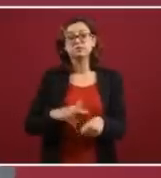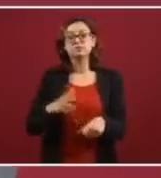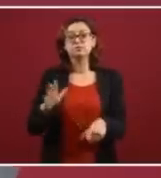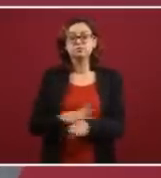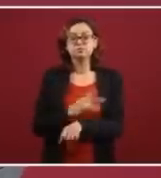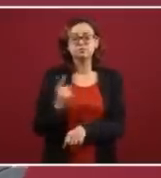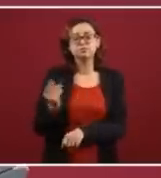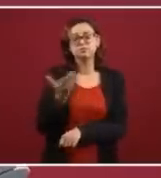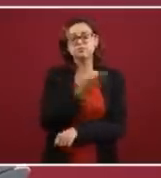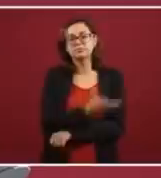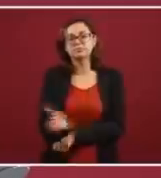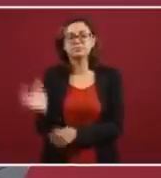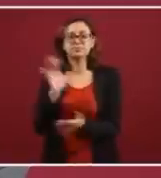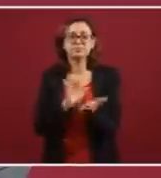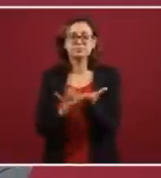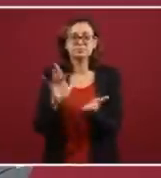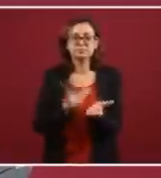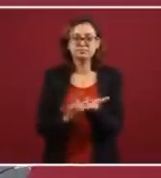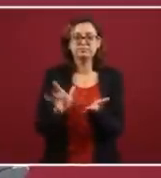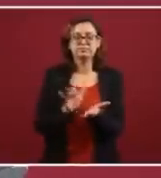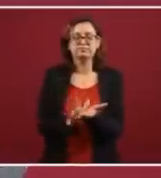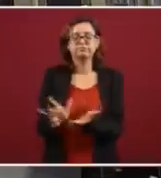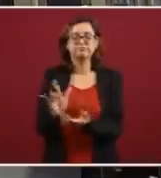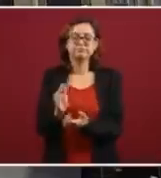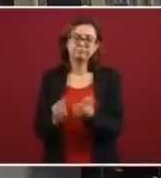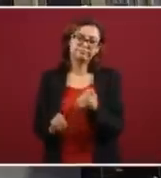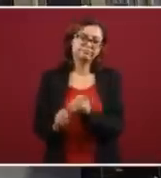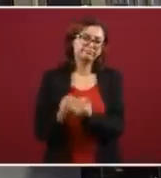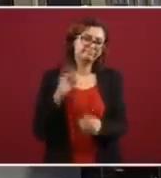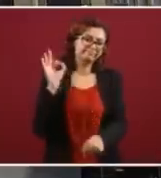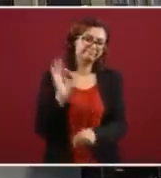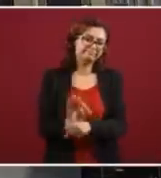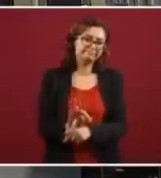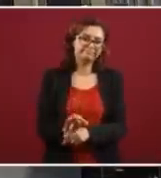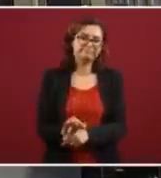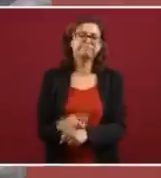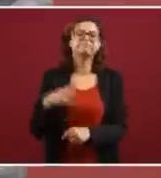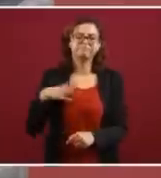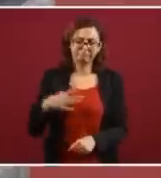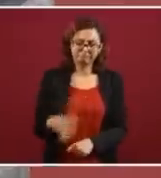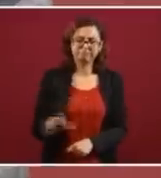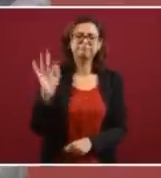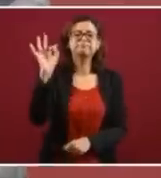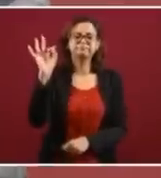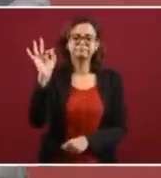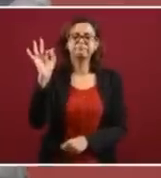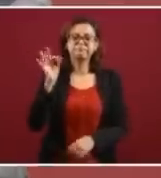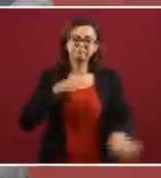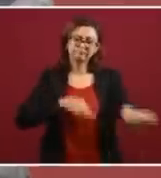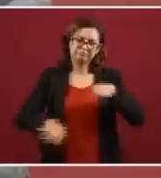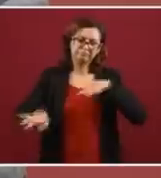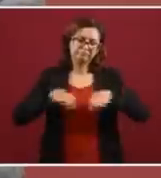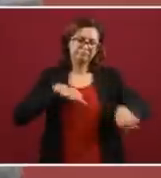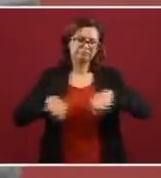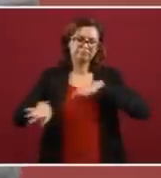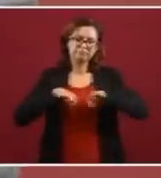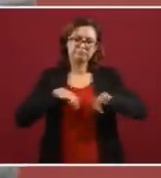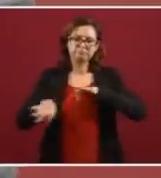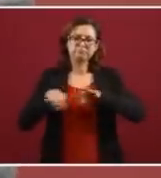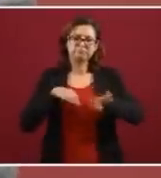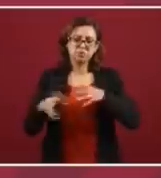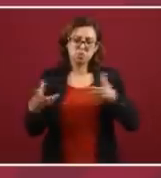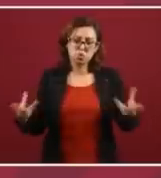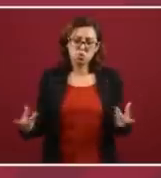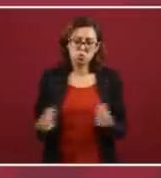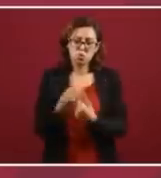su apoyo, por su respaldo, por su disposición a trabajar de manera